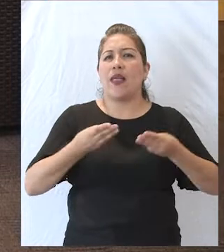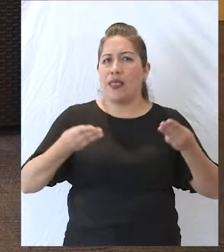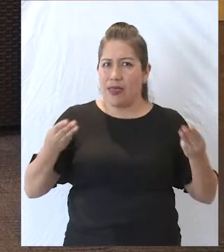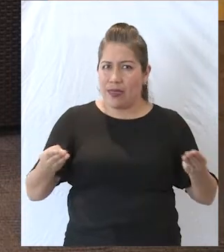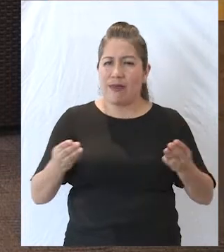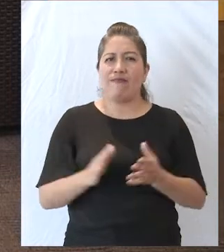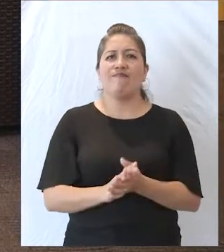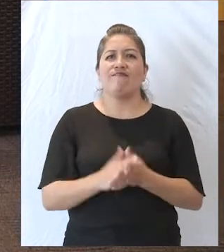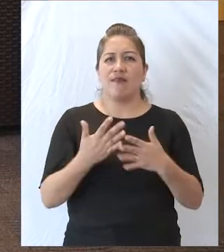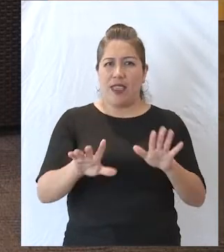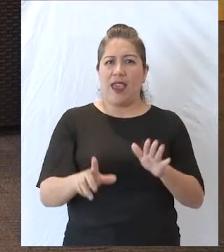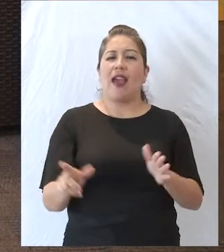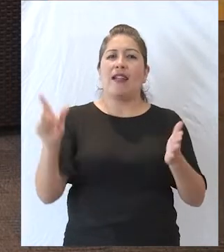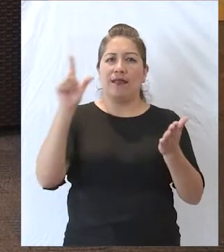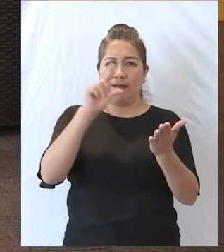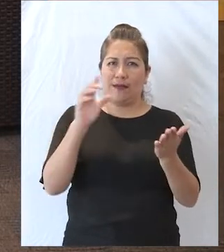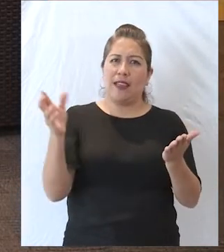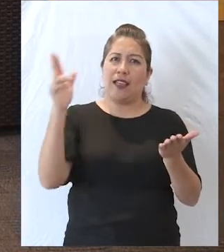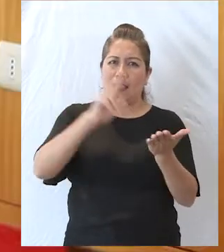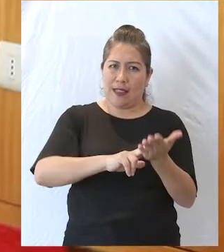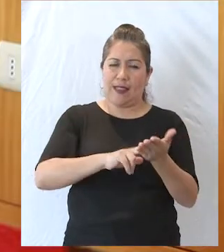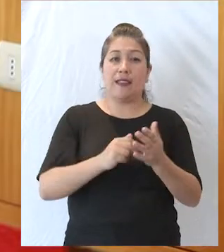que tenemos en el Perú.